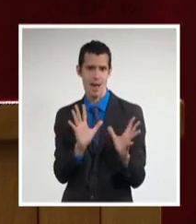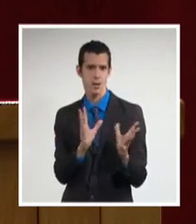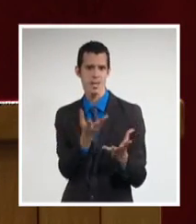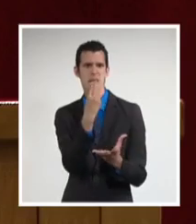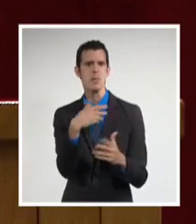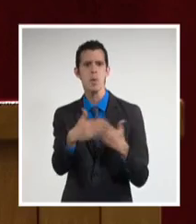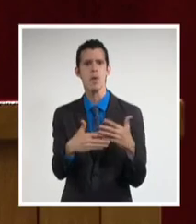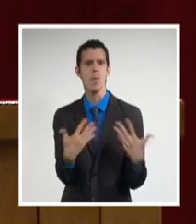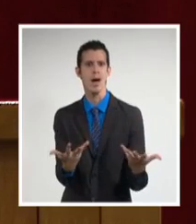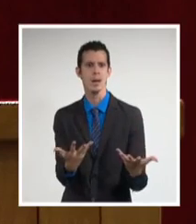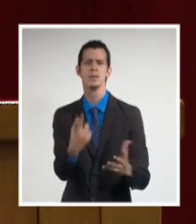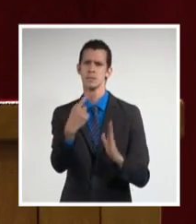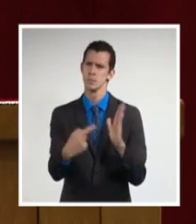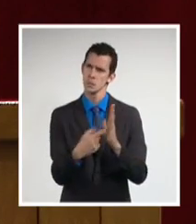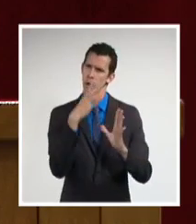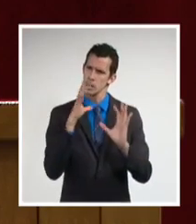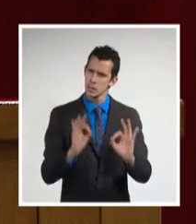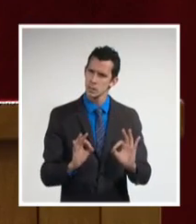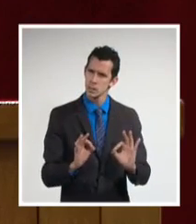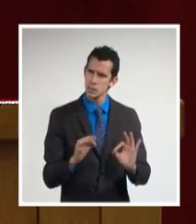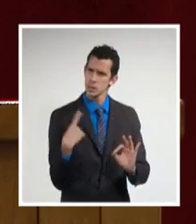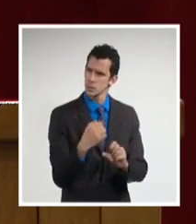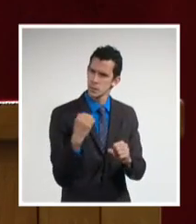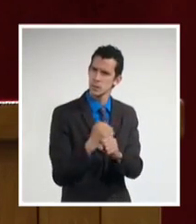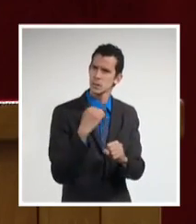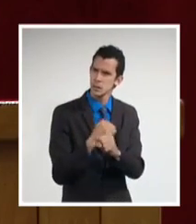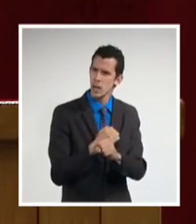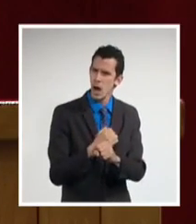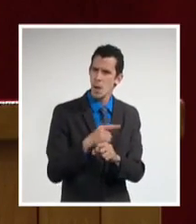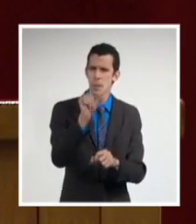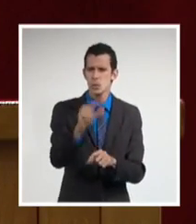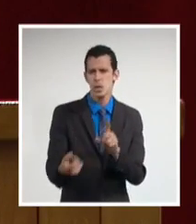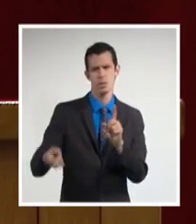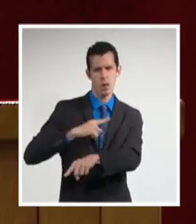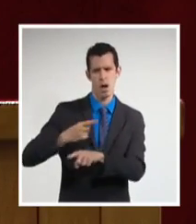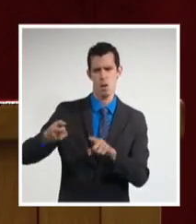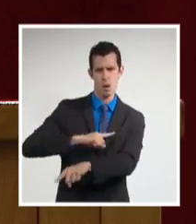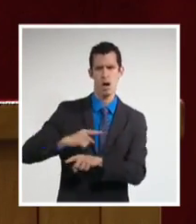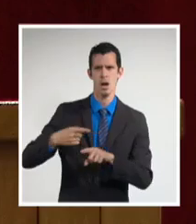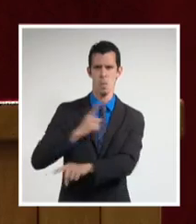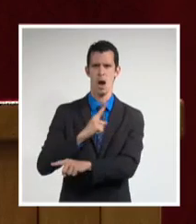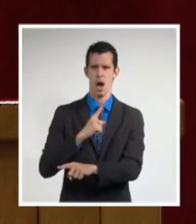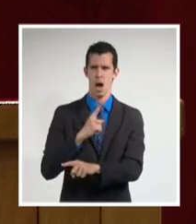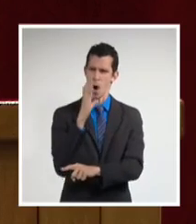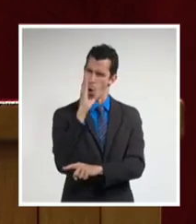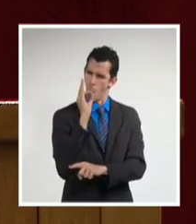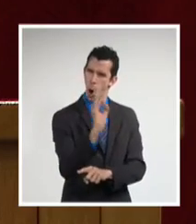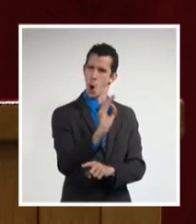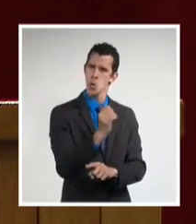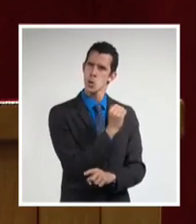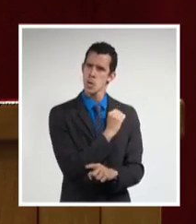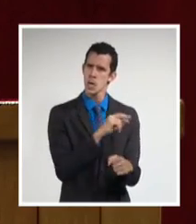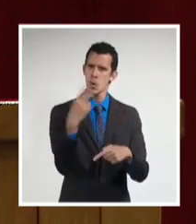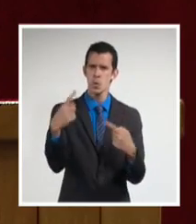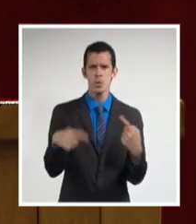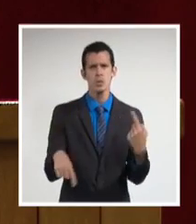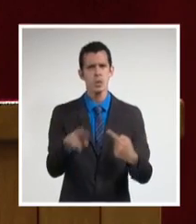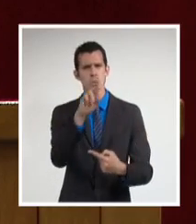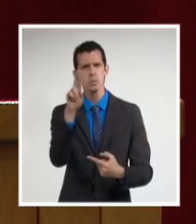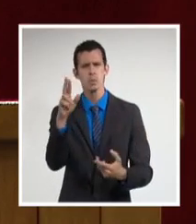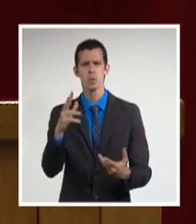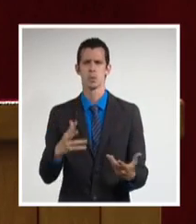fundamentalistas, donde las fuerzas anticubanas, generadoras de odio, actúan en permanente disposición para el linchamiento a base